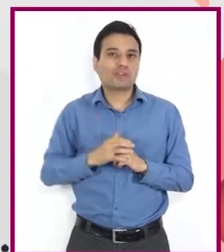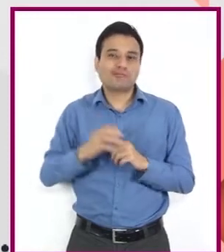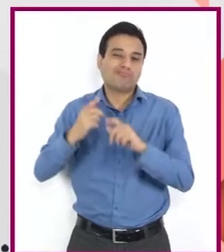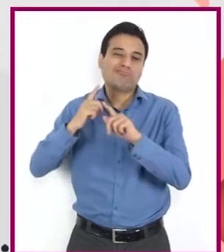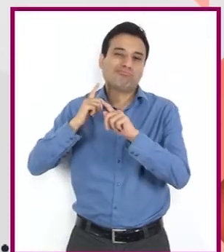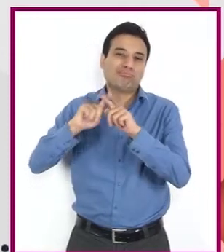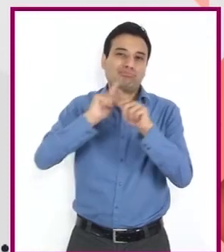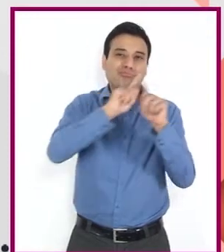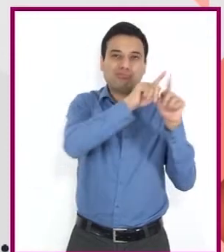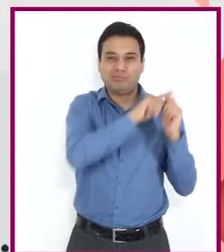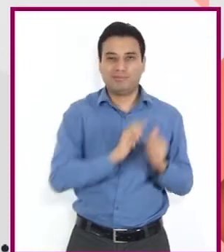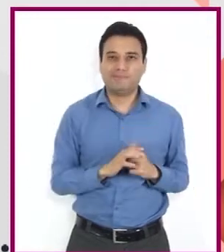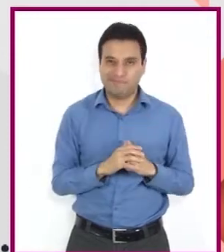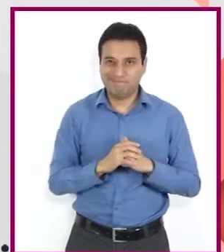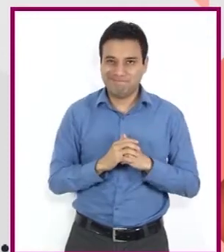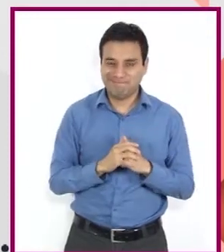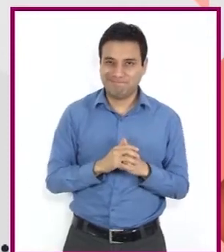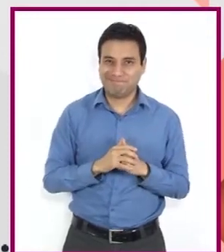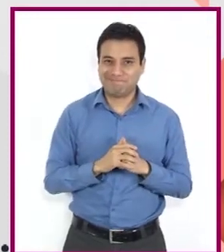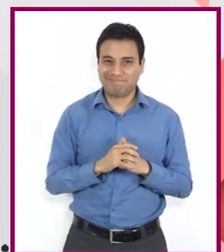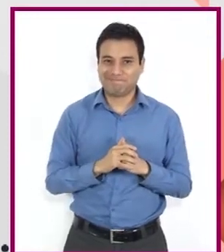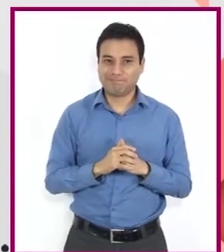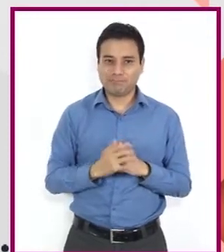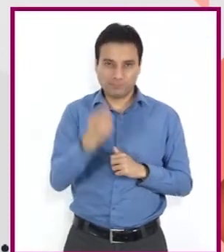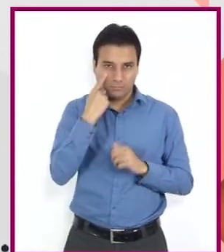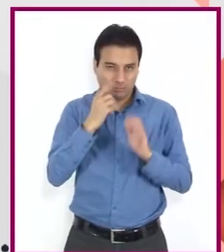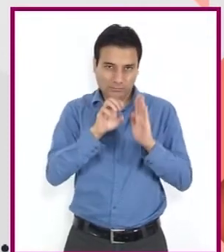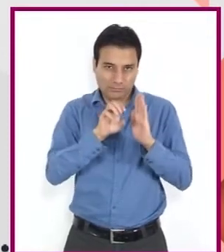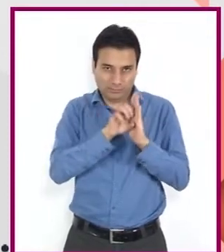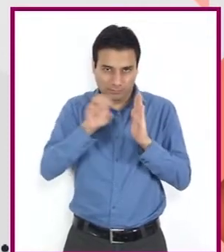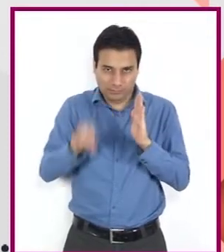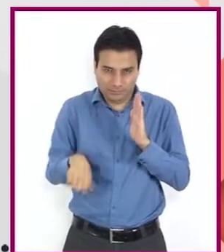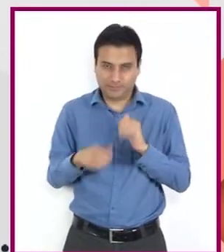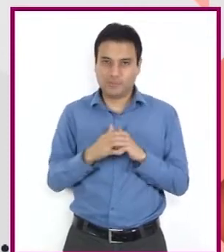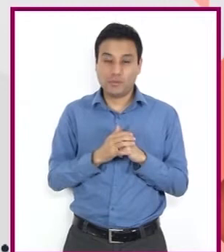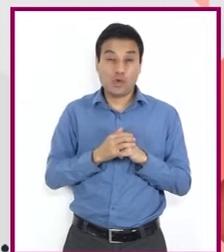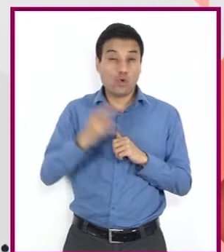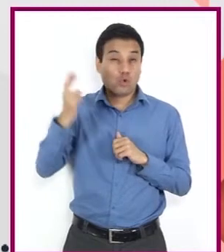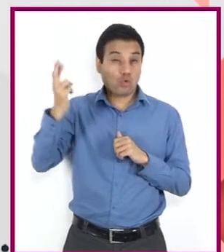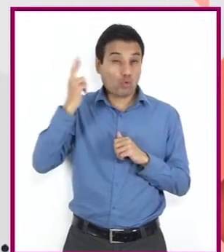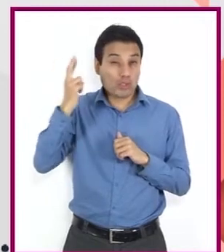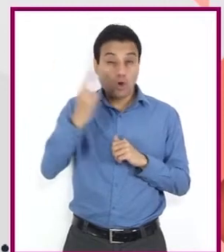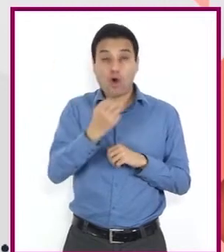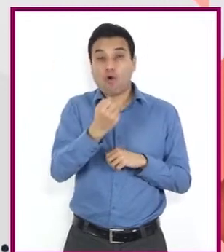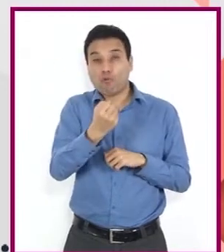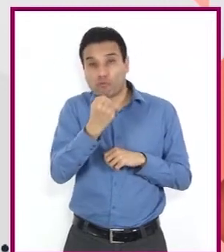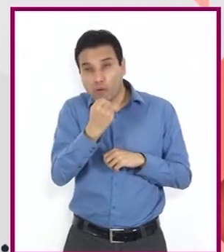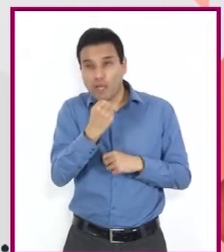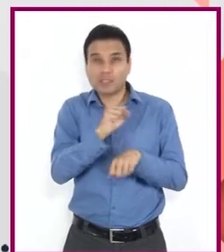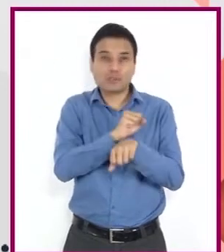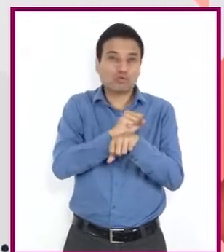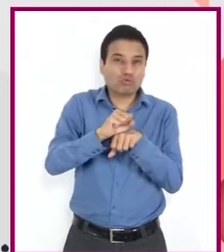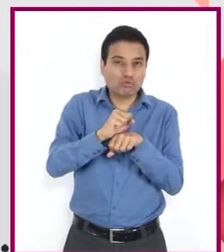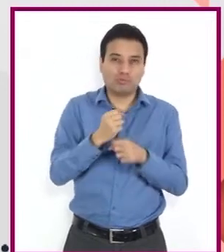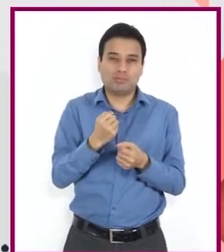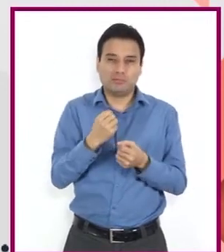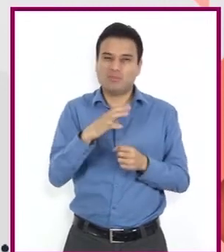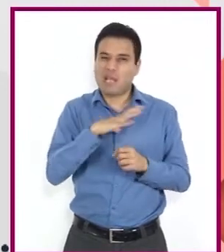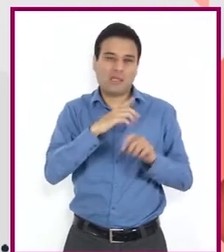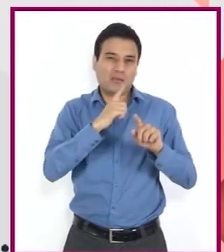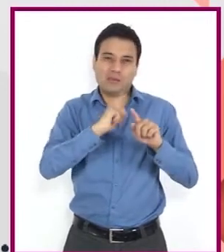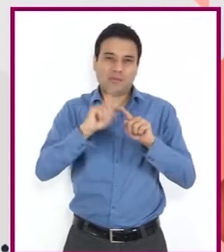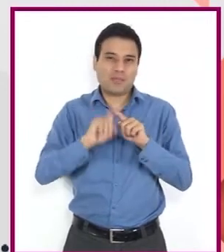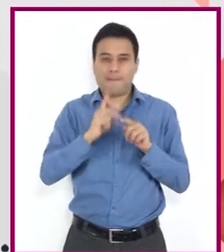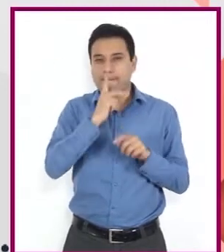que se escuchan en la historia. Para la intensidad del sonido o ruido, se juega con el tamaño de estas.